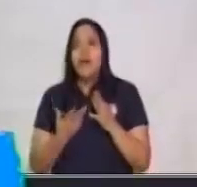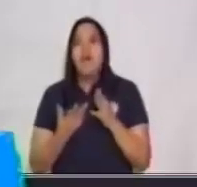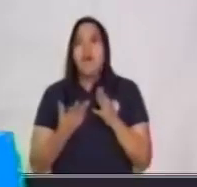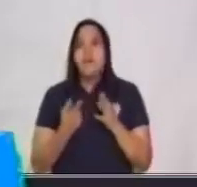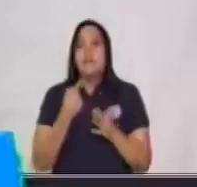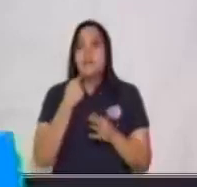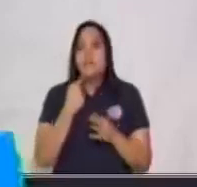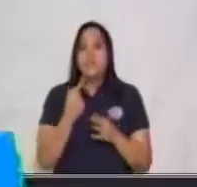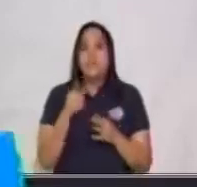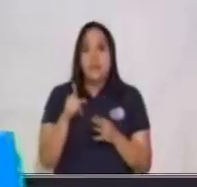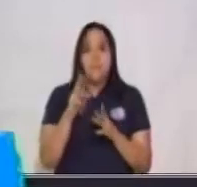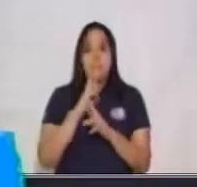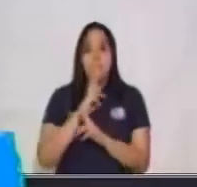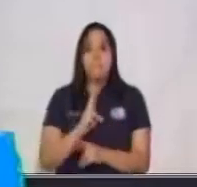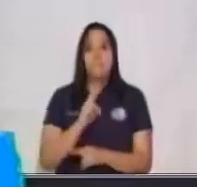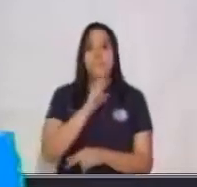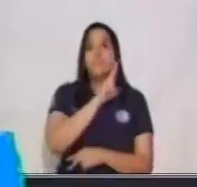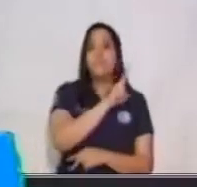de